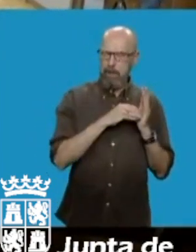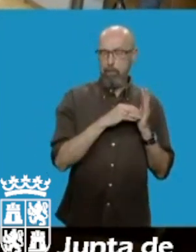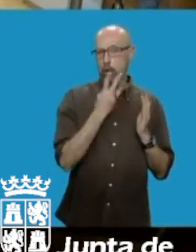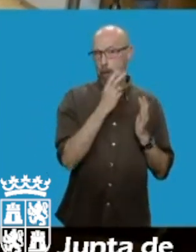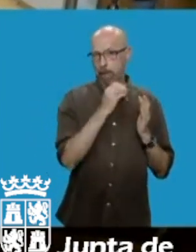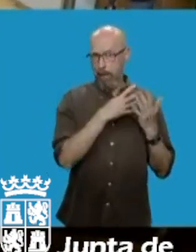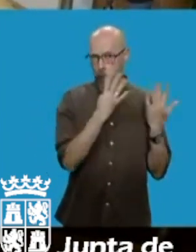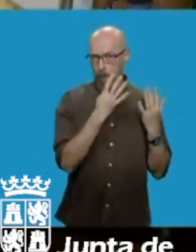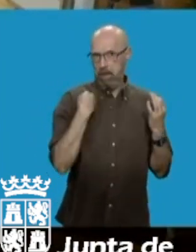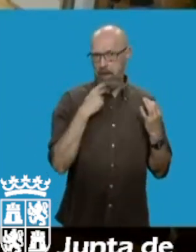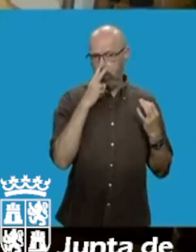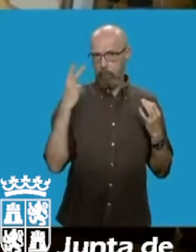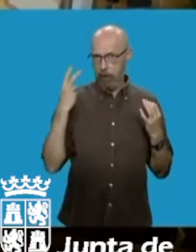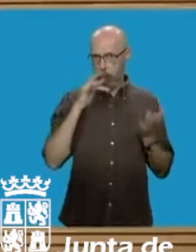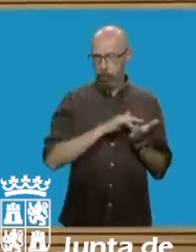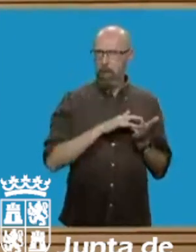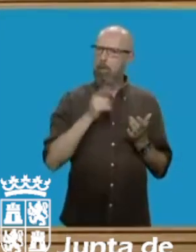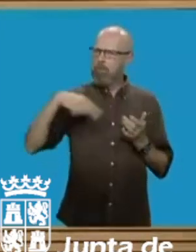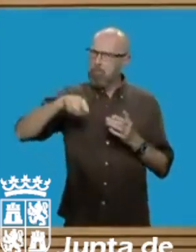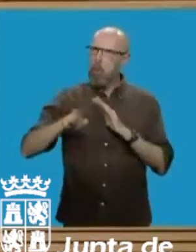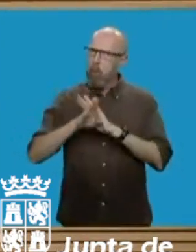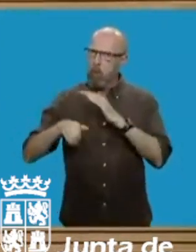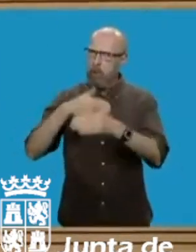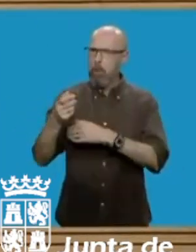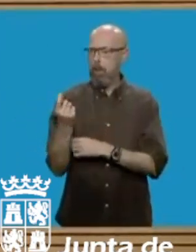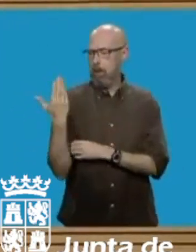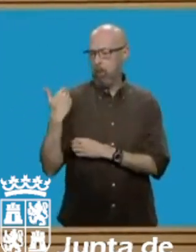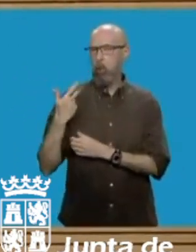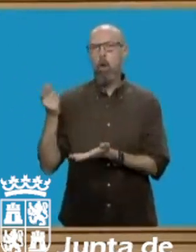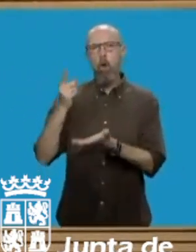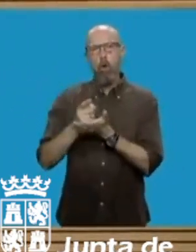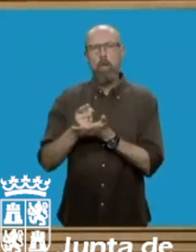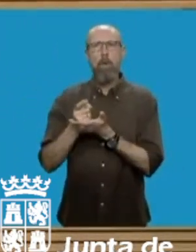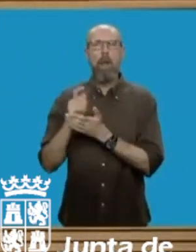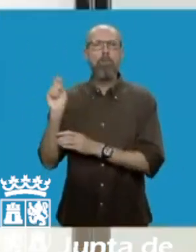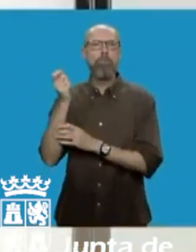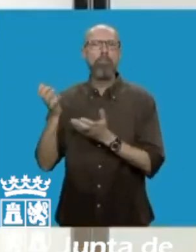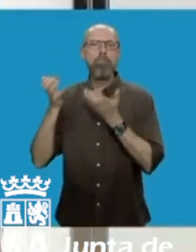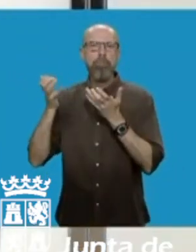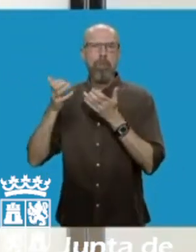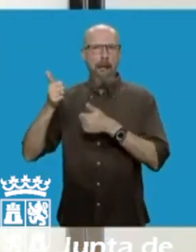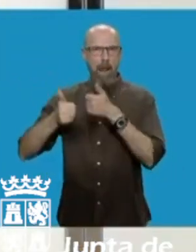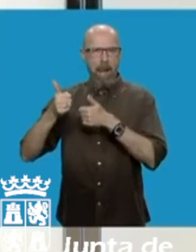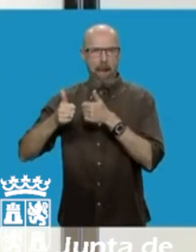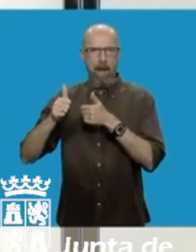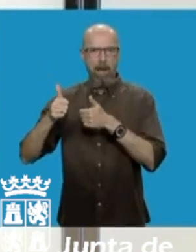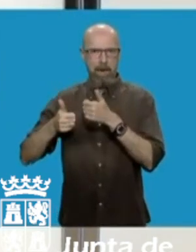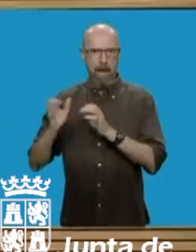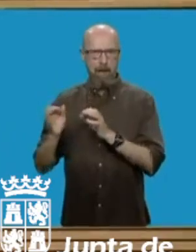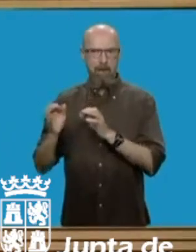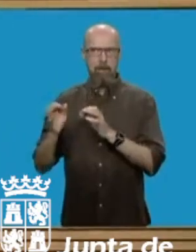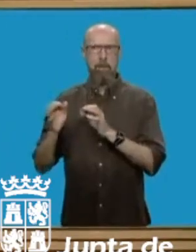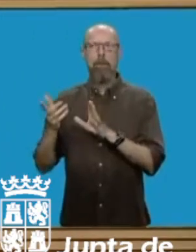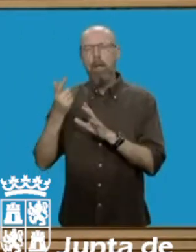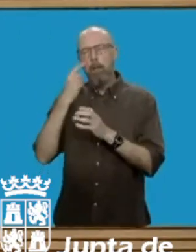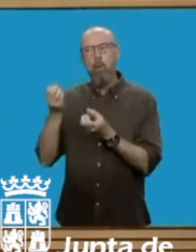2 años de eso, pero es que habéis continuado y hace poco os habéis proclamado nuevamente campeones de Liga. Eso sí, Ángela, la espera, y cuéntanos